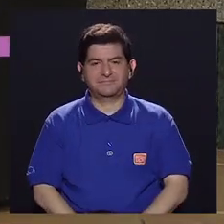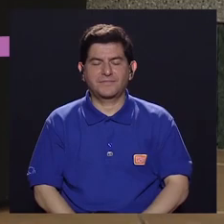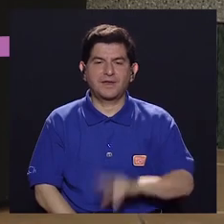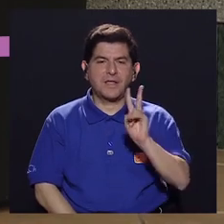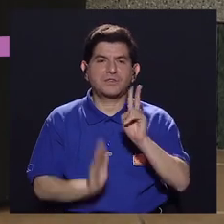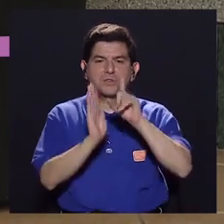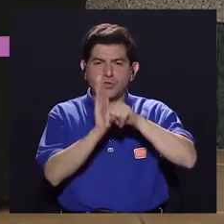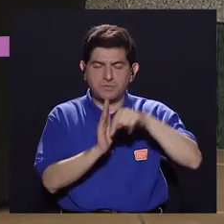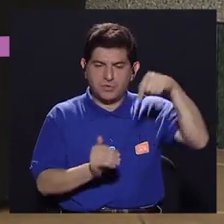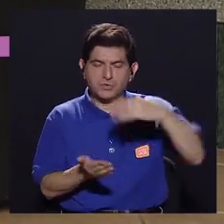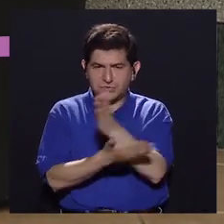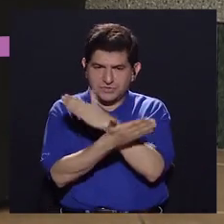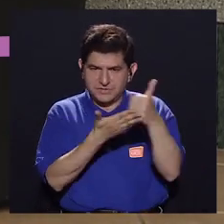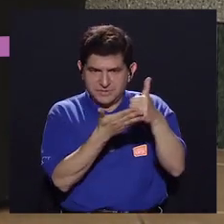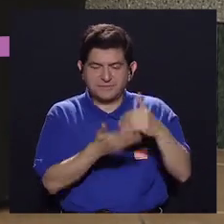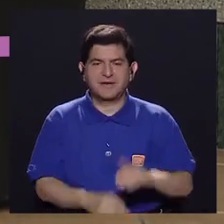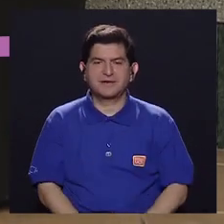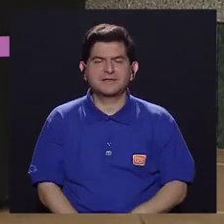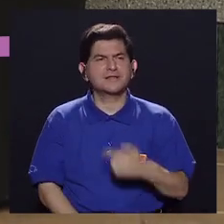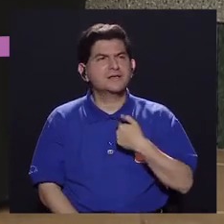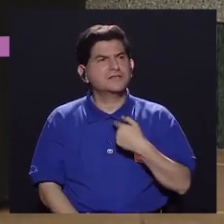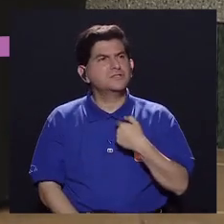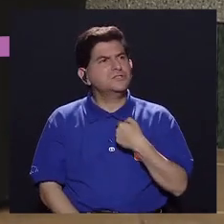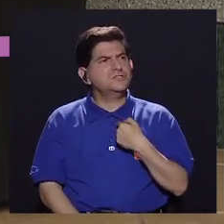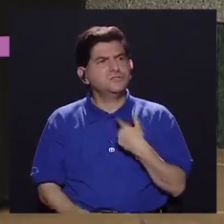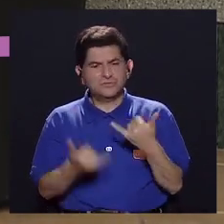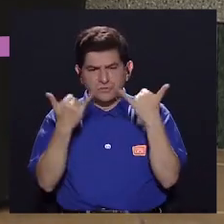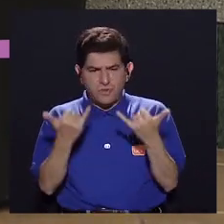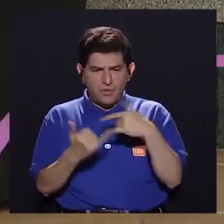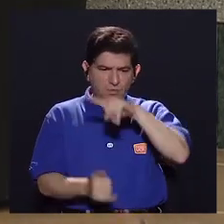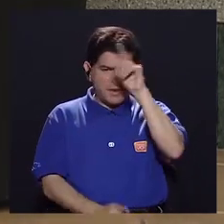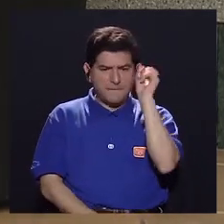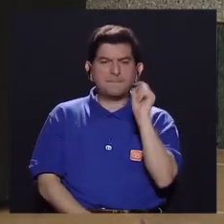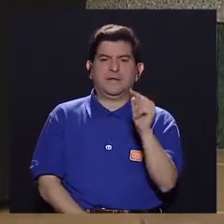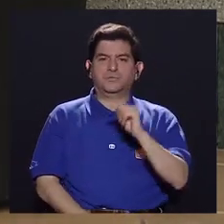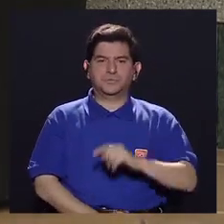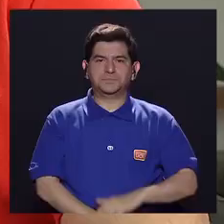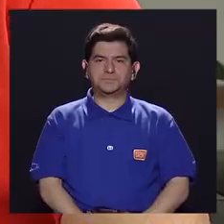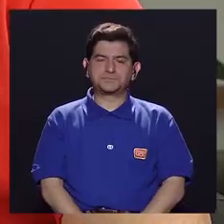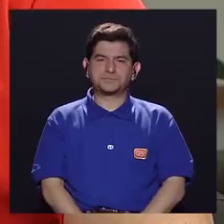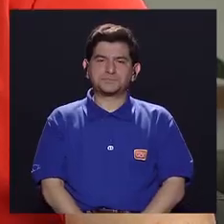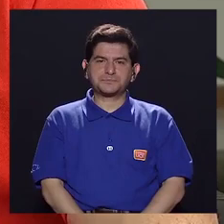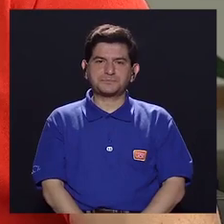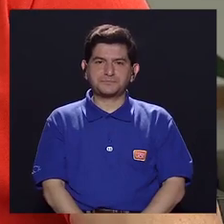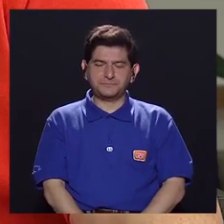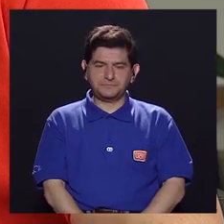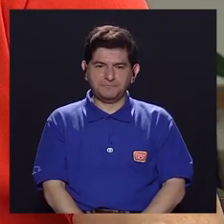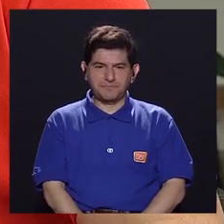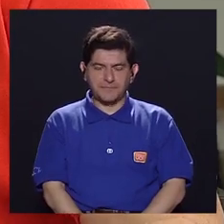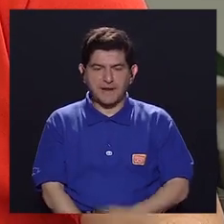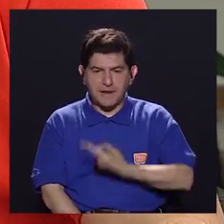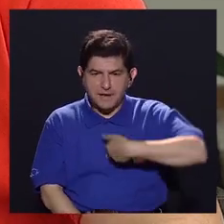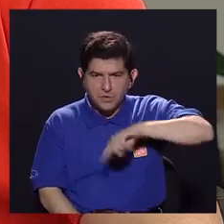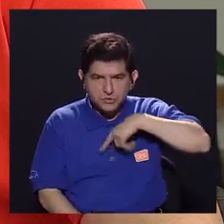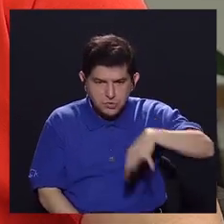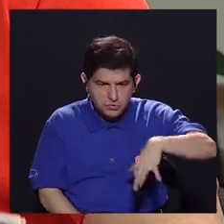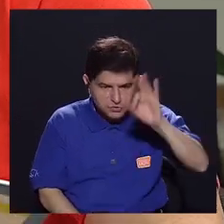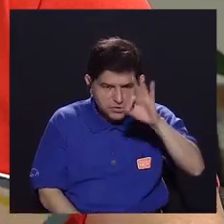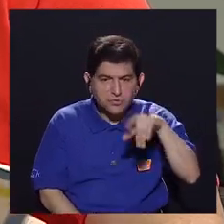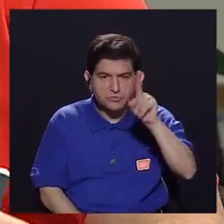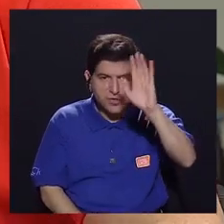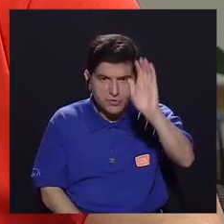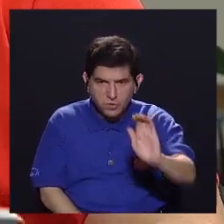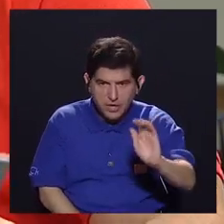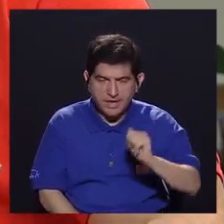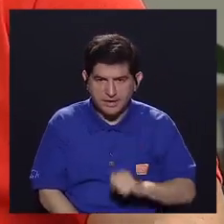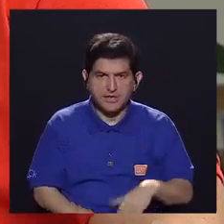más. Nos quedan 2 minutos para este bloque y me surge la siguiente pregunta. Digamos que nos encontramos